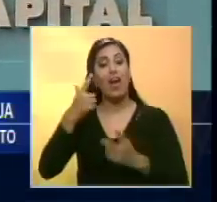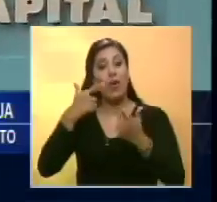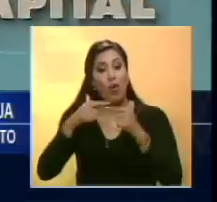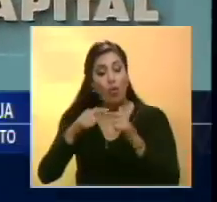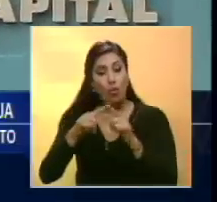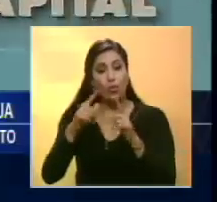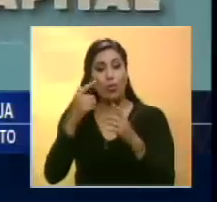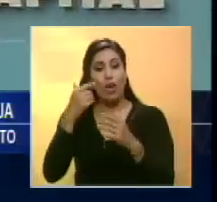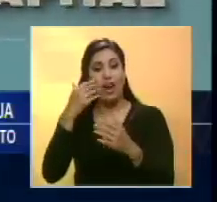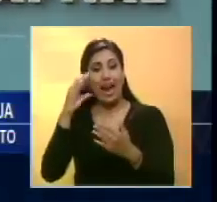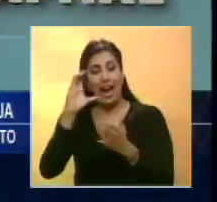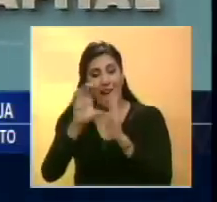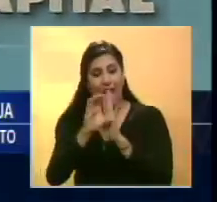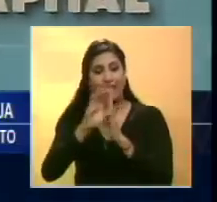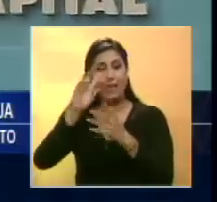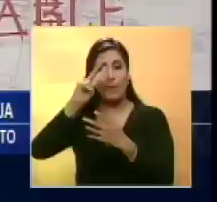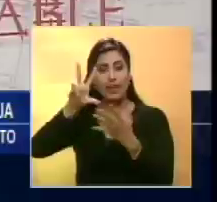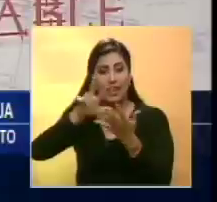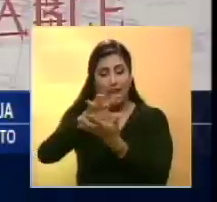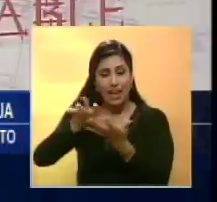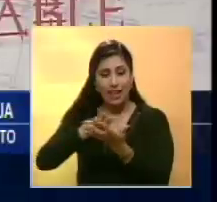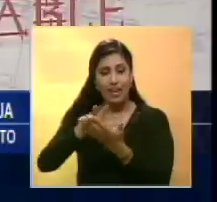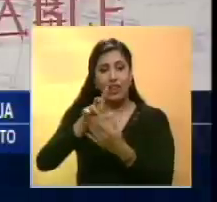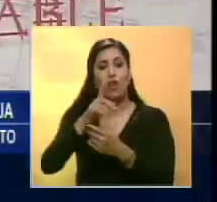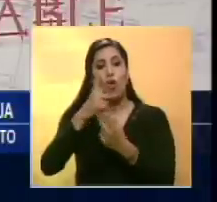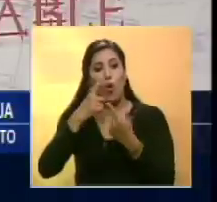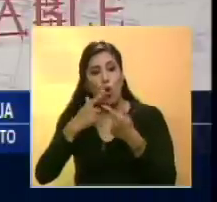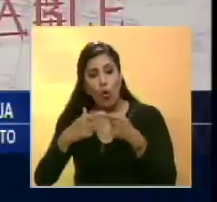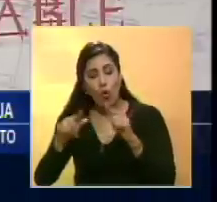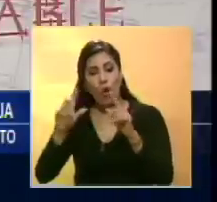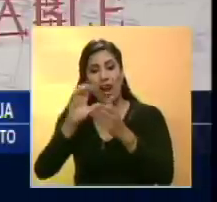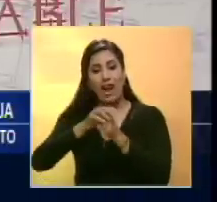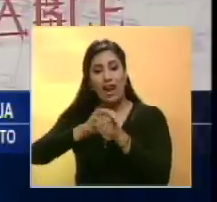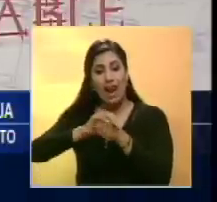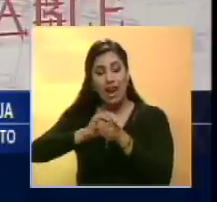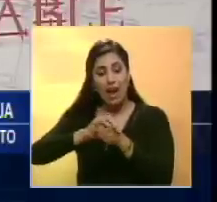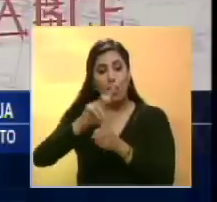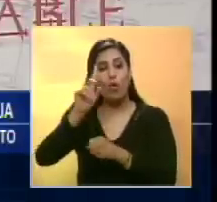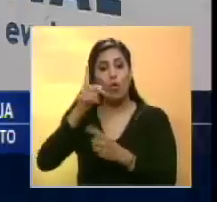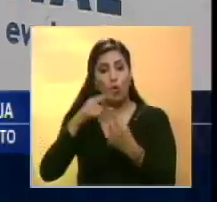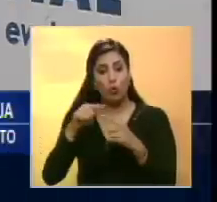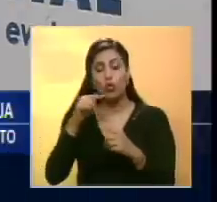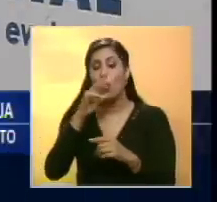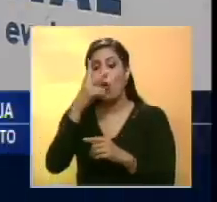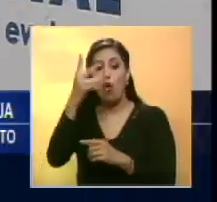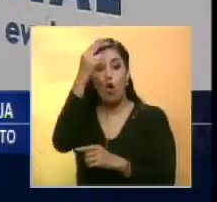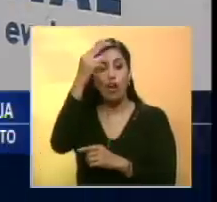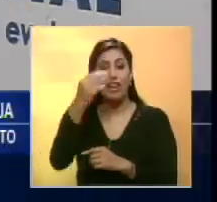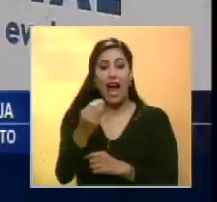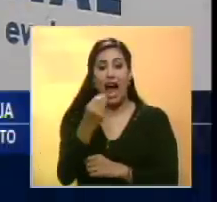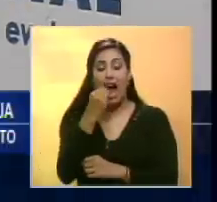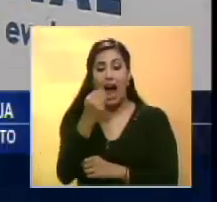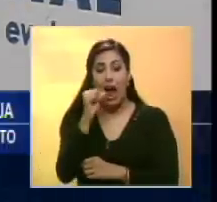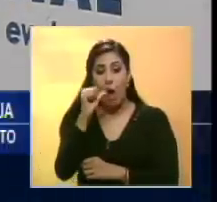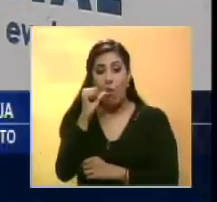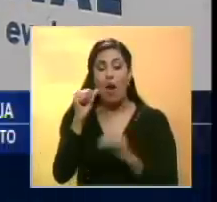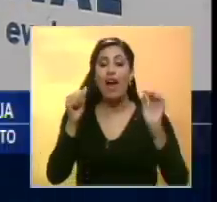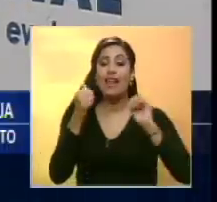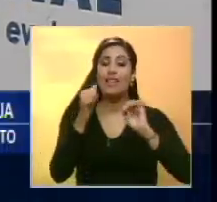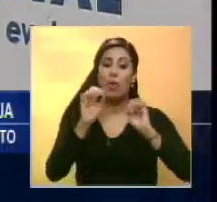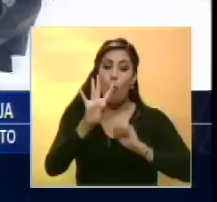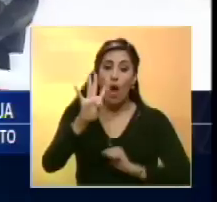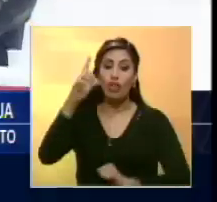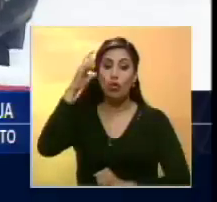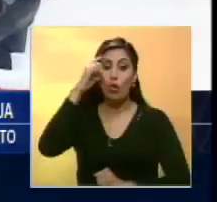La Taona, Los Guayabitos, La Lagunita, Oripoto, Los Naranjos y La Boyera, las cuales pasarán más de la mitad de la semana